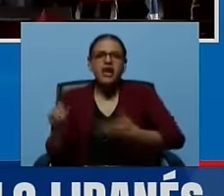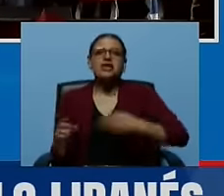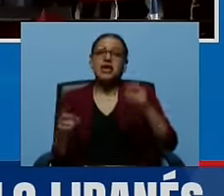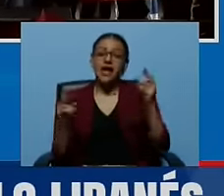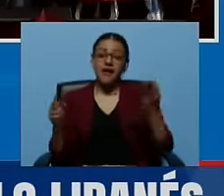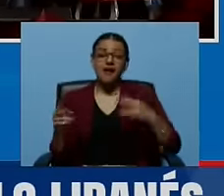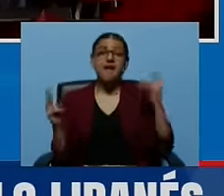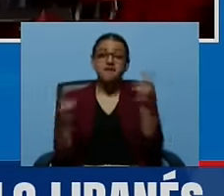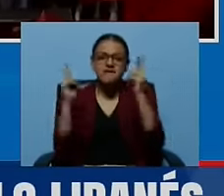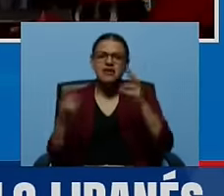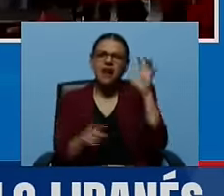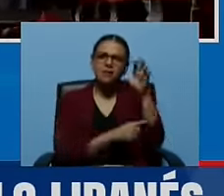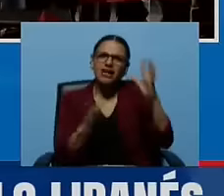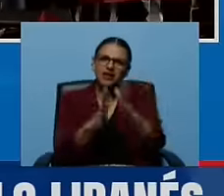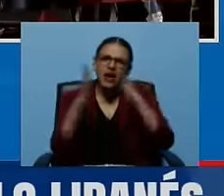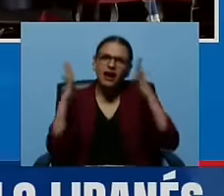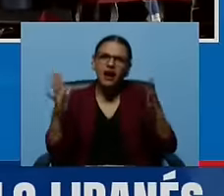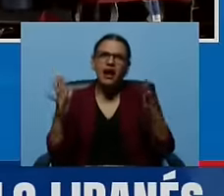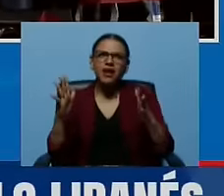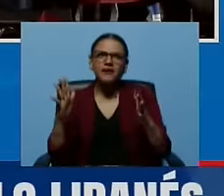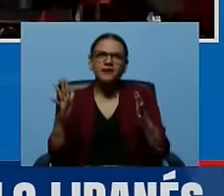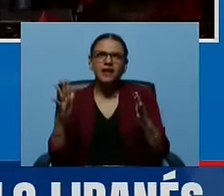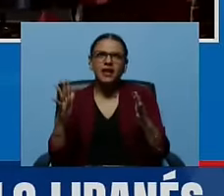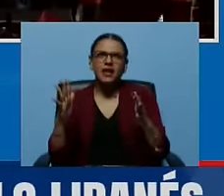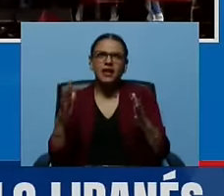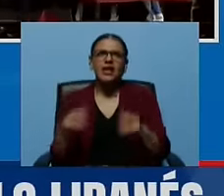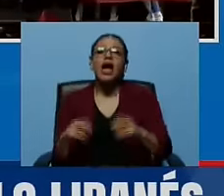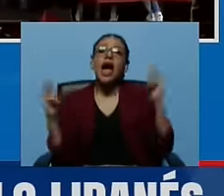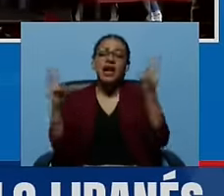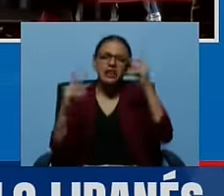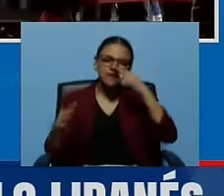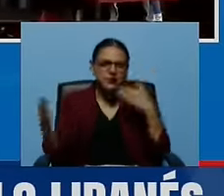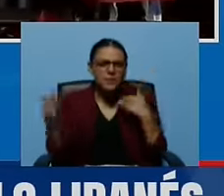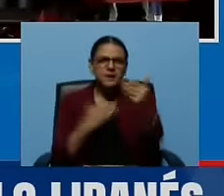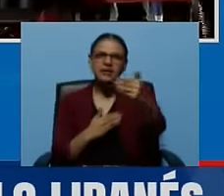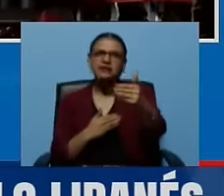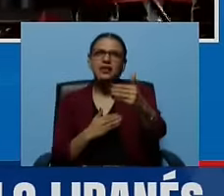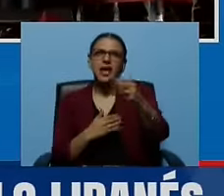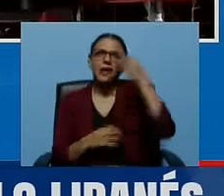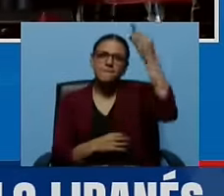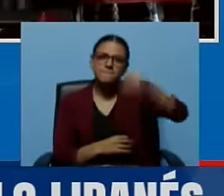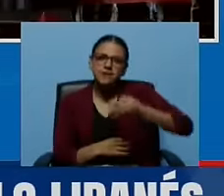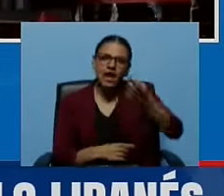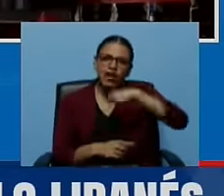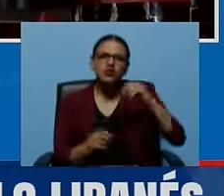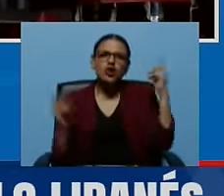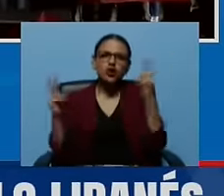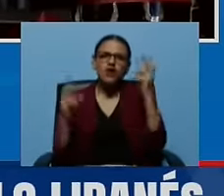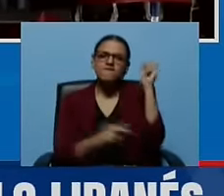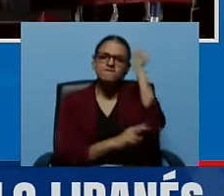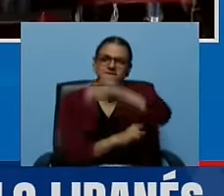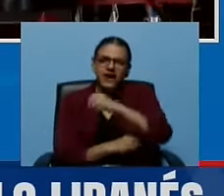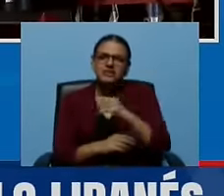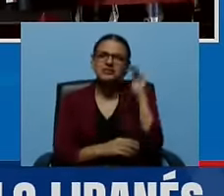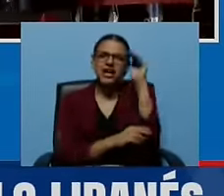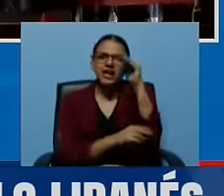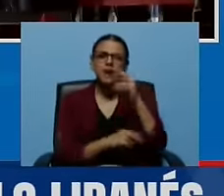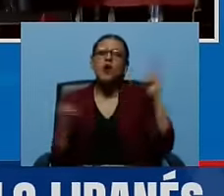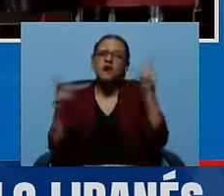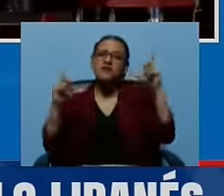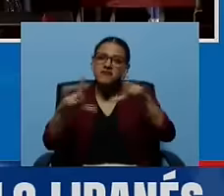la patria grande! ¡Hasta ¡Hasta la victoria siempre! ¡Que viva La